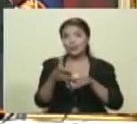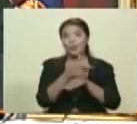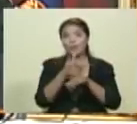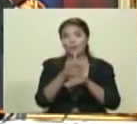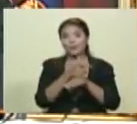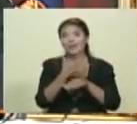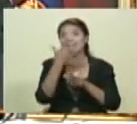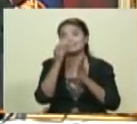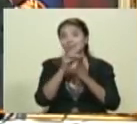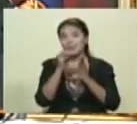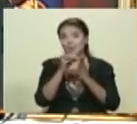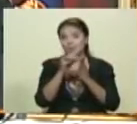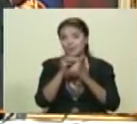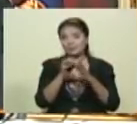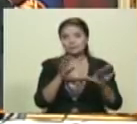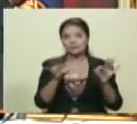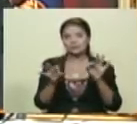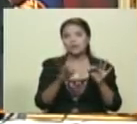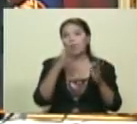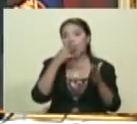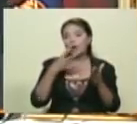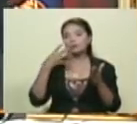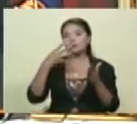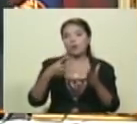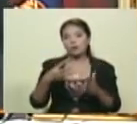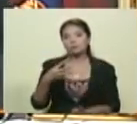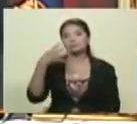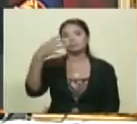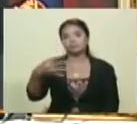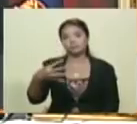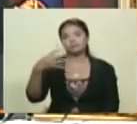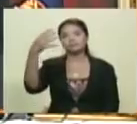gobernadores, como un clavel cada 4 años.